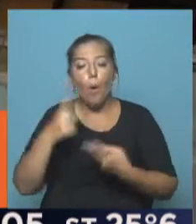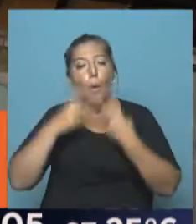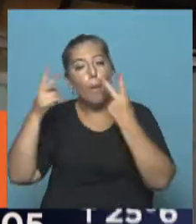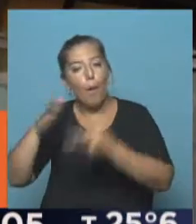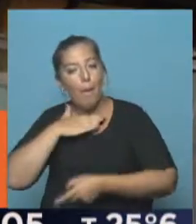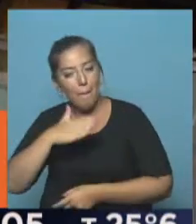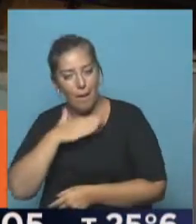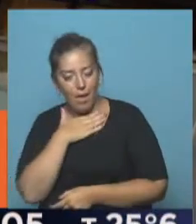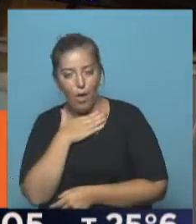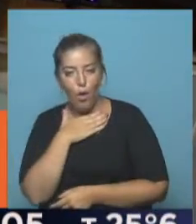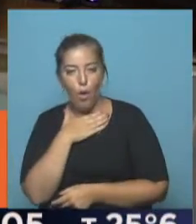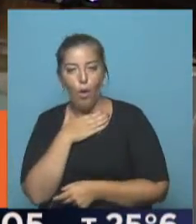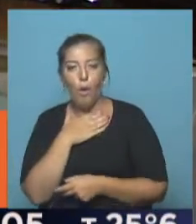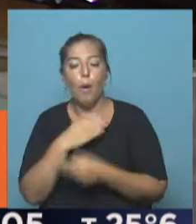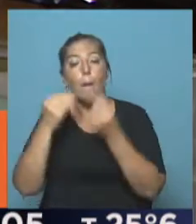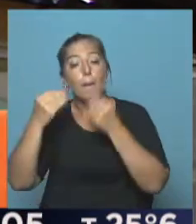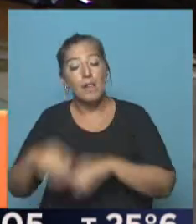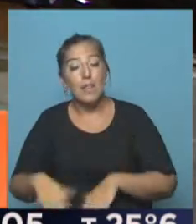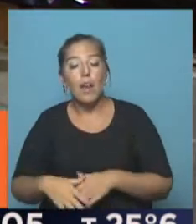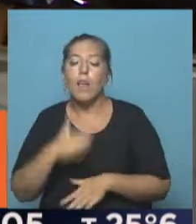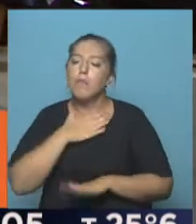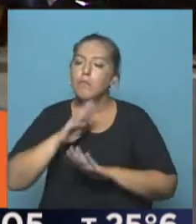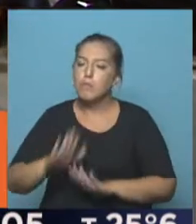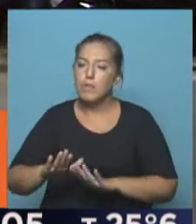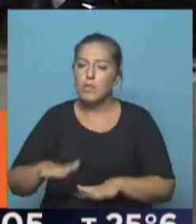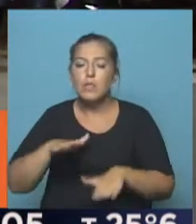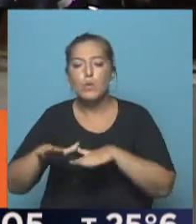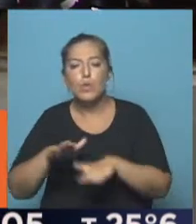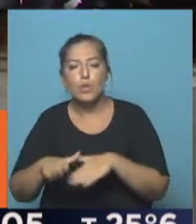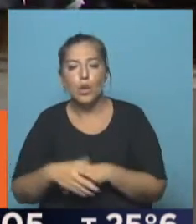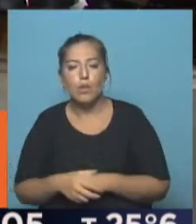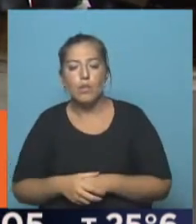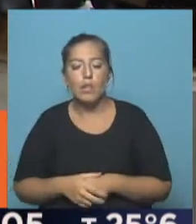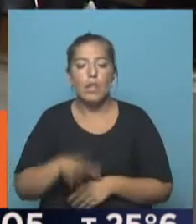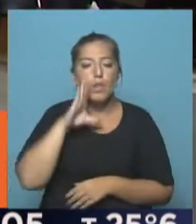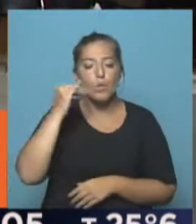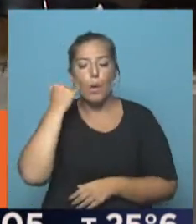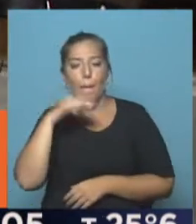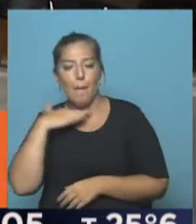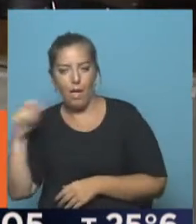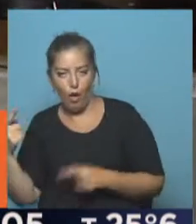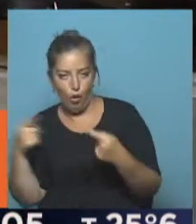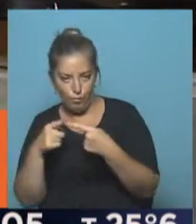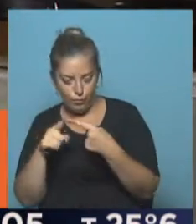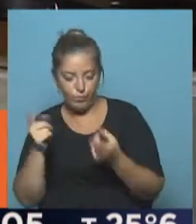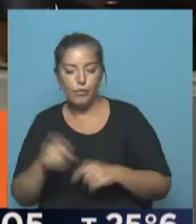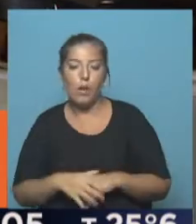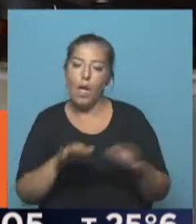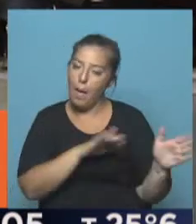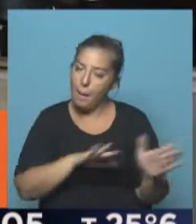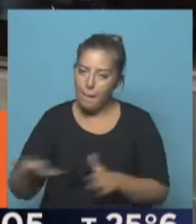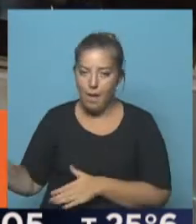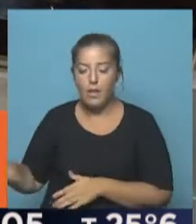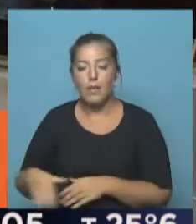México para comenzar a serenar la situación bilateral entre Estados Unidos y México. Por otro lado, Mattis,